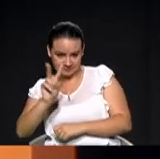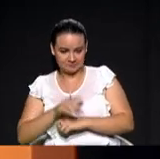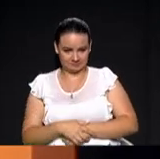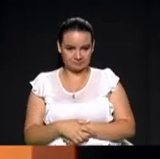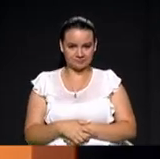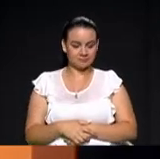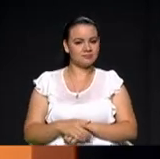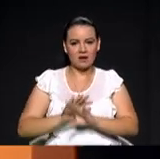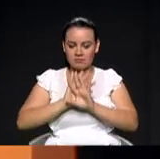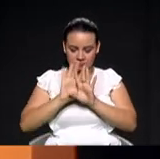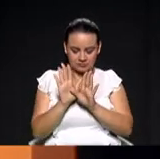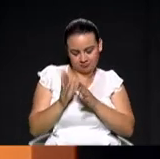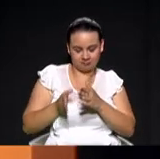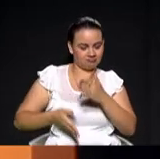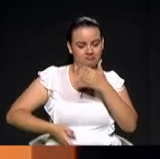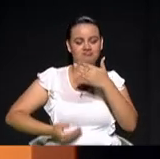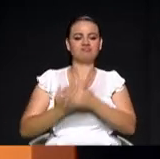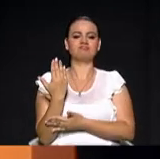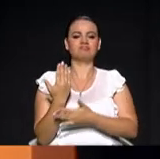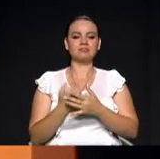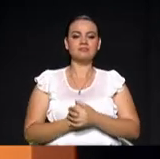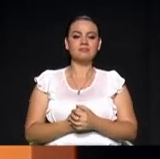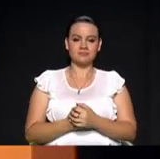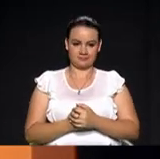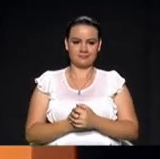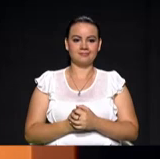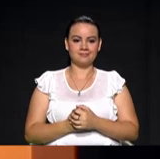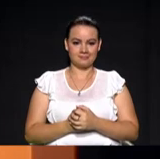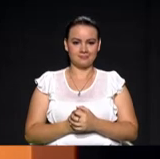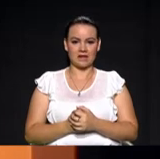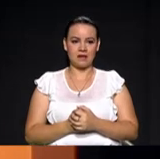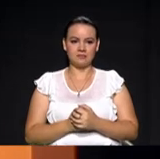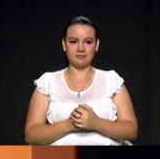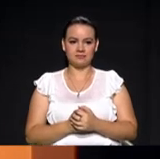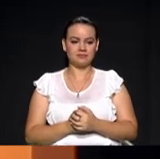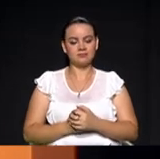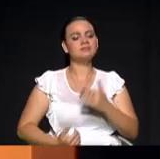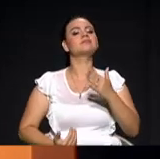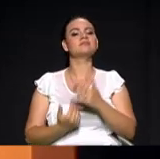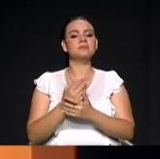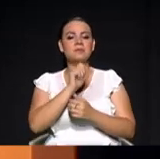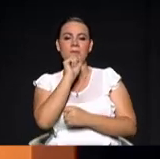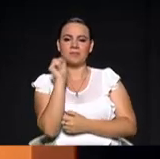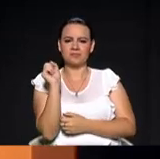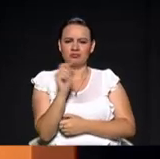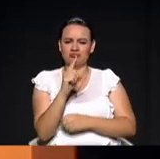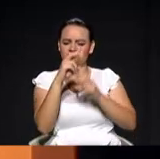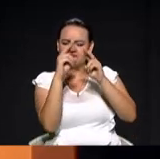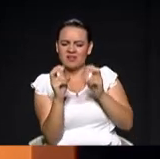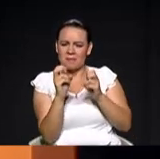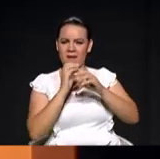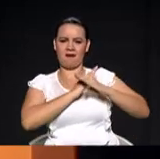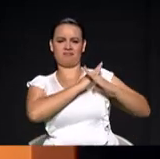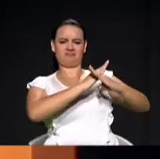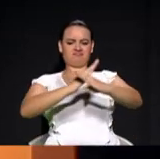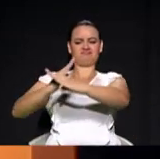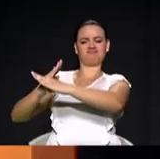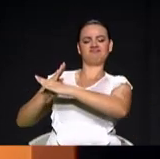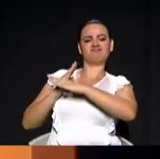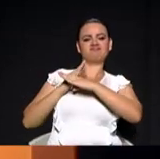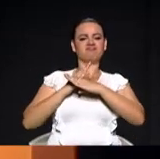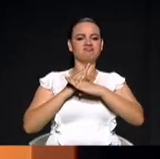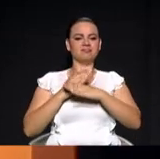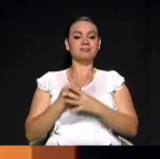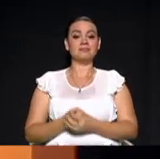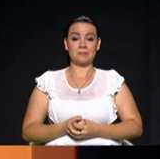preámbulos comenzamos entonces con el primer bloque el primer bloque corresponde al tema de seguridad y recordemos que hay